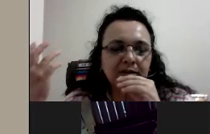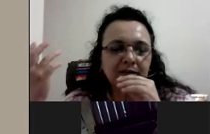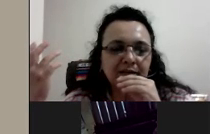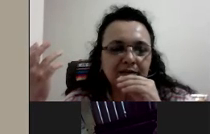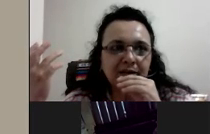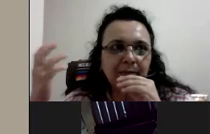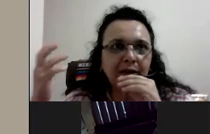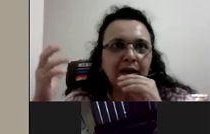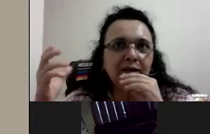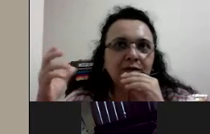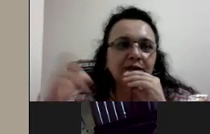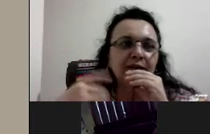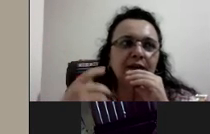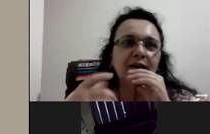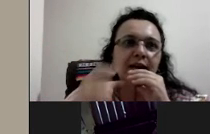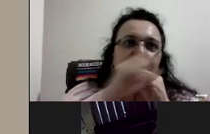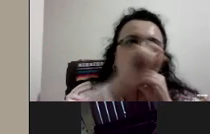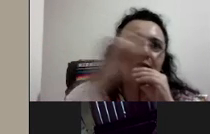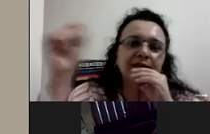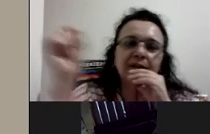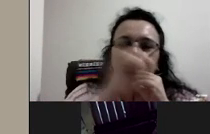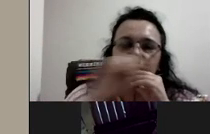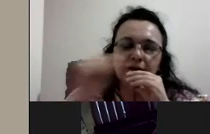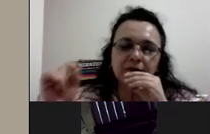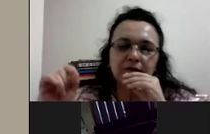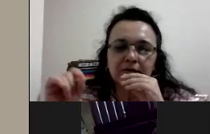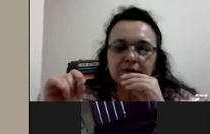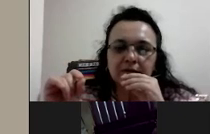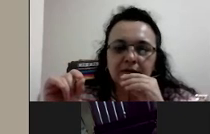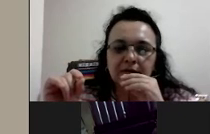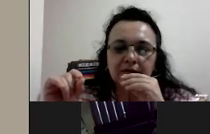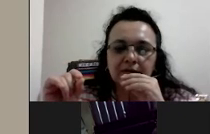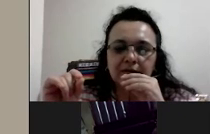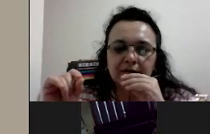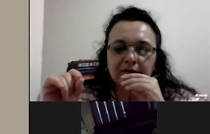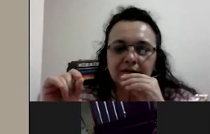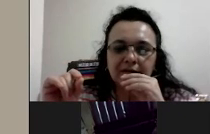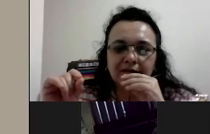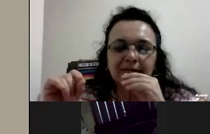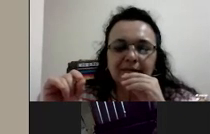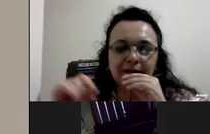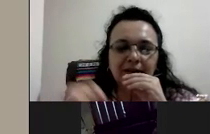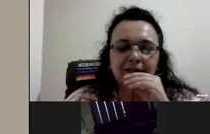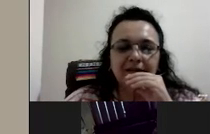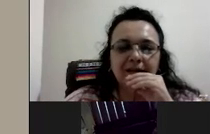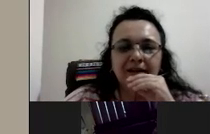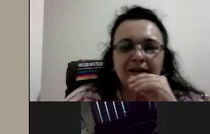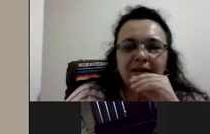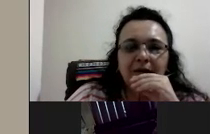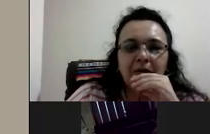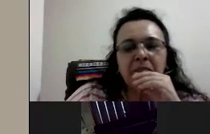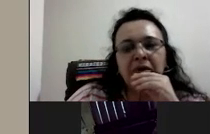country. O sea, porque ahí usted va a hablar con la gente y no va a estar con subtítulos. Ok. ¿Verdad? Ok,